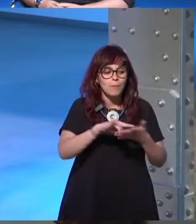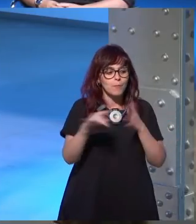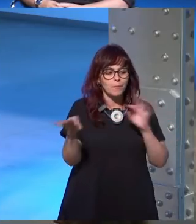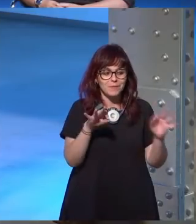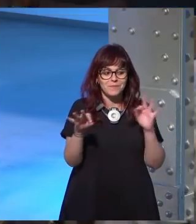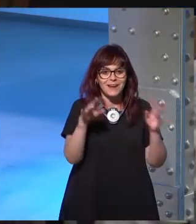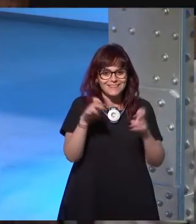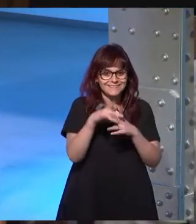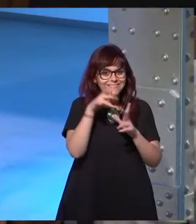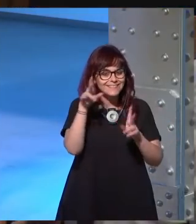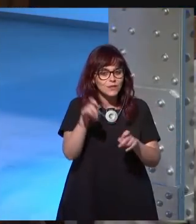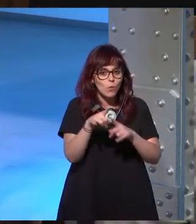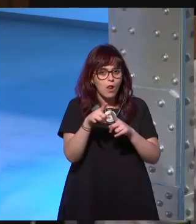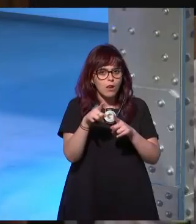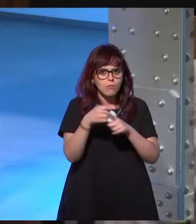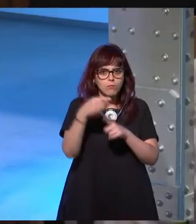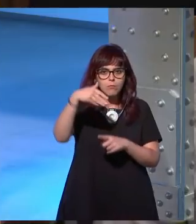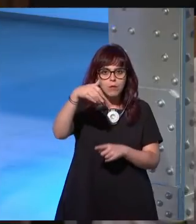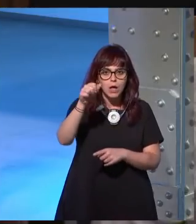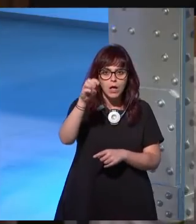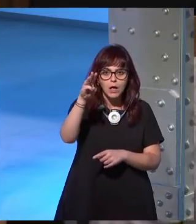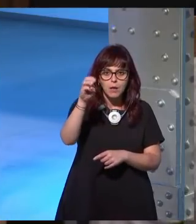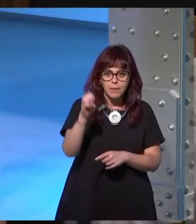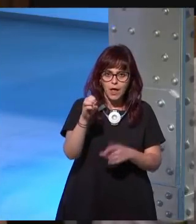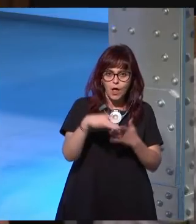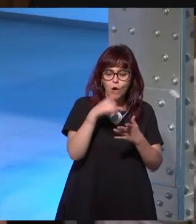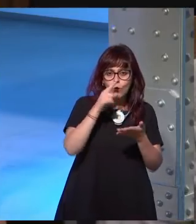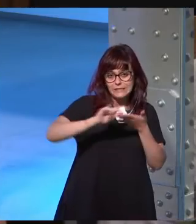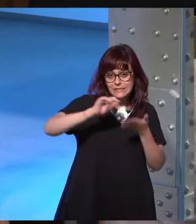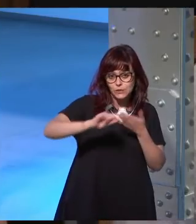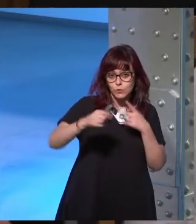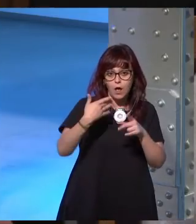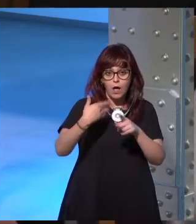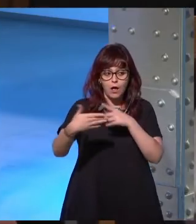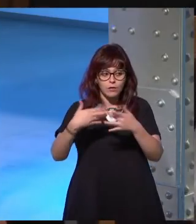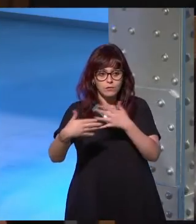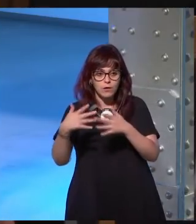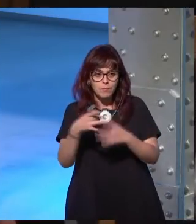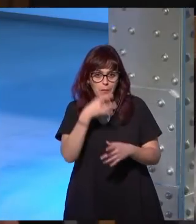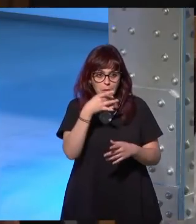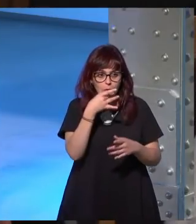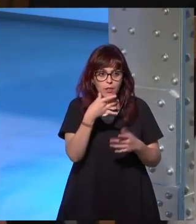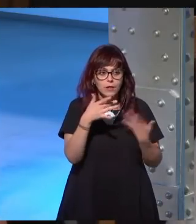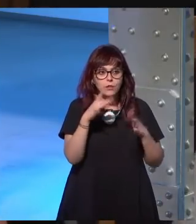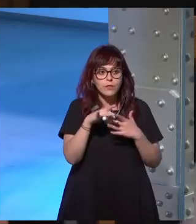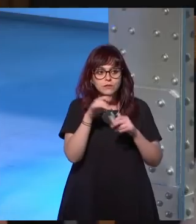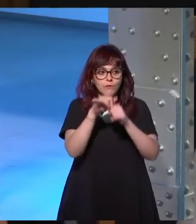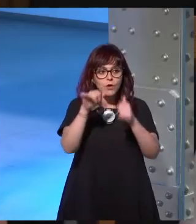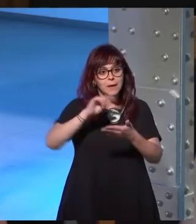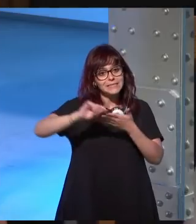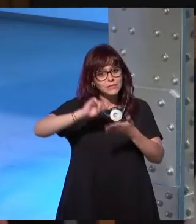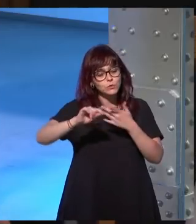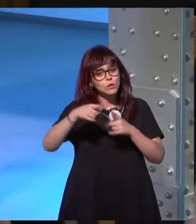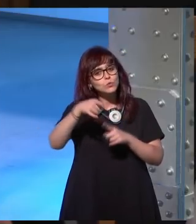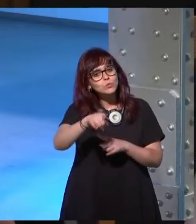las cosas antes de escribirlas cuando eres mapa o cuando haces ese tipo de escritura qué vergüenza cuando haces ese tipo de escritura